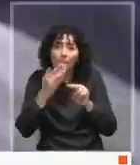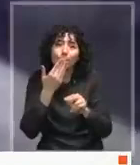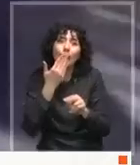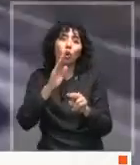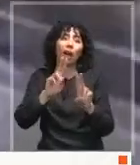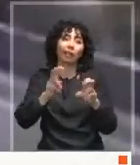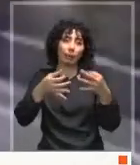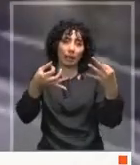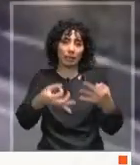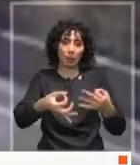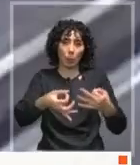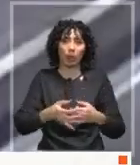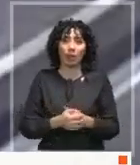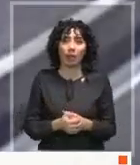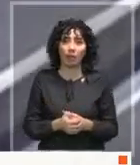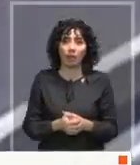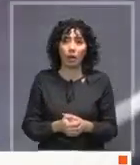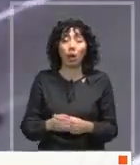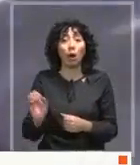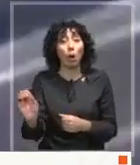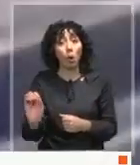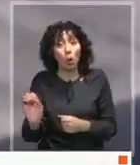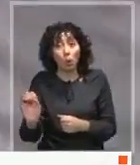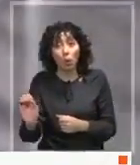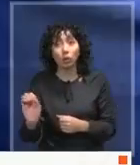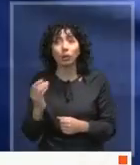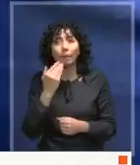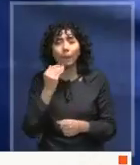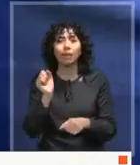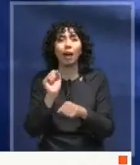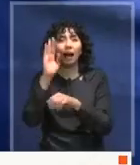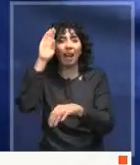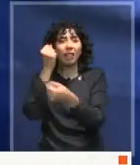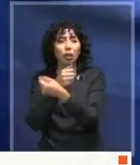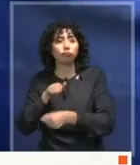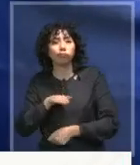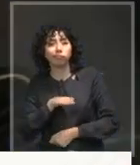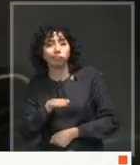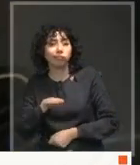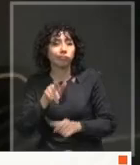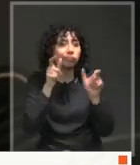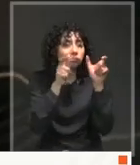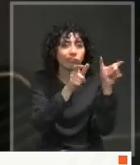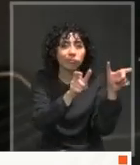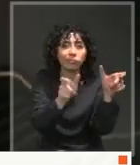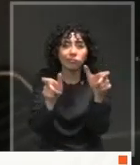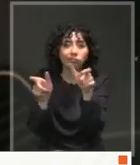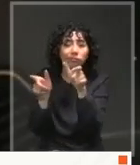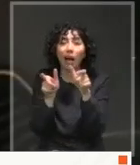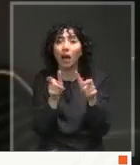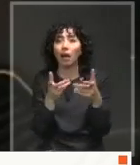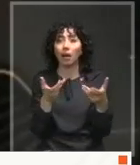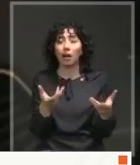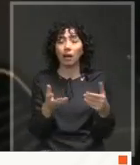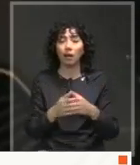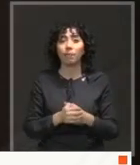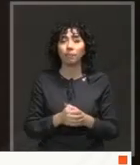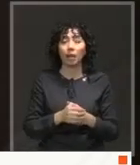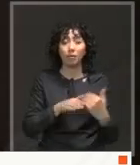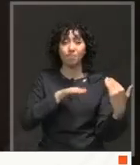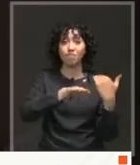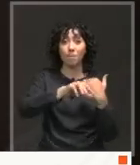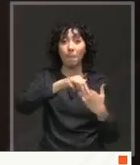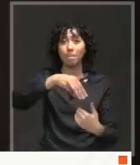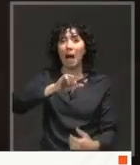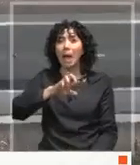a la seguridad o a hacer crecer las rondas de patrullaje en diferentes puntos. ¿Qué hará Ruta del Maipo a raíz de lo